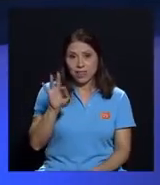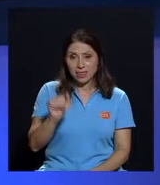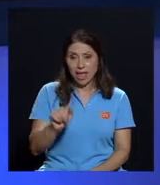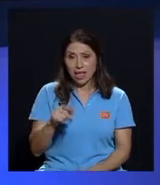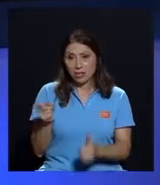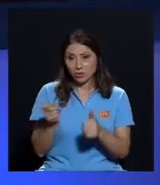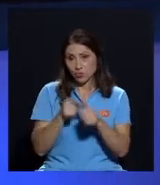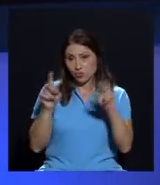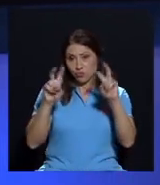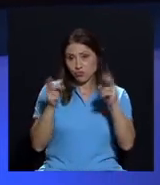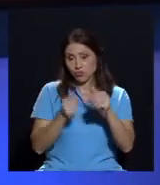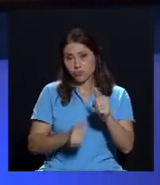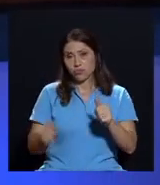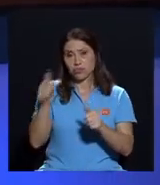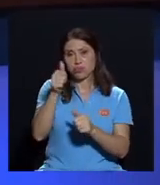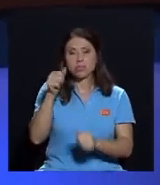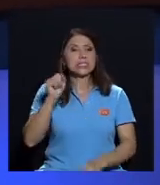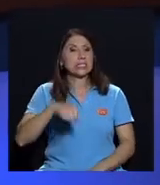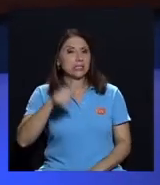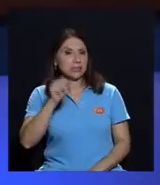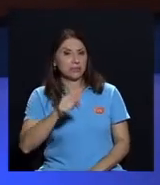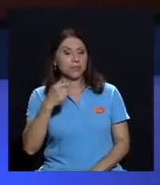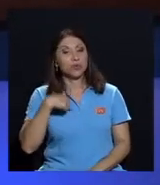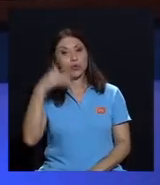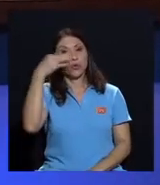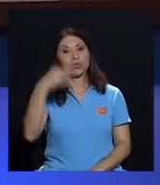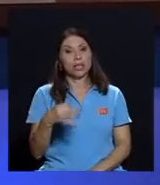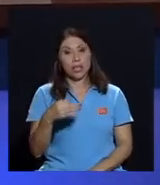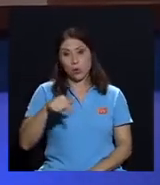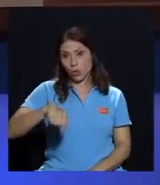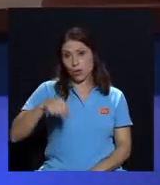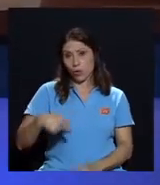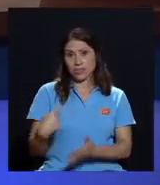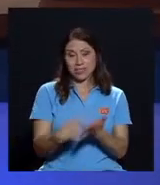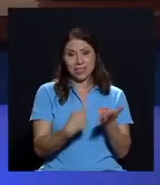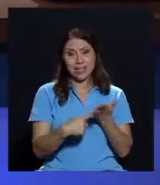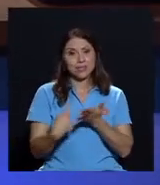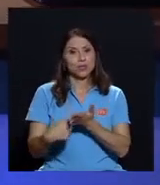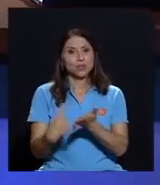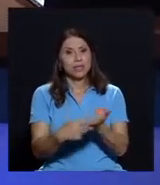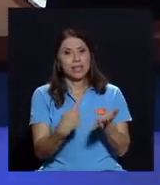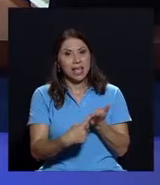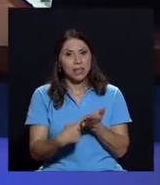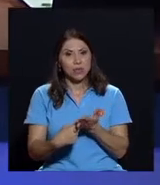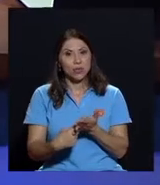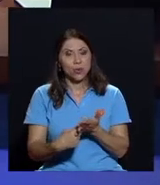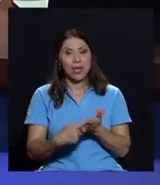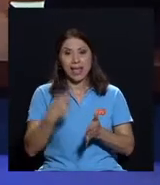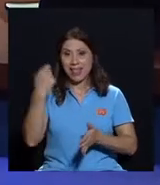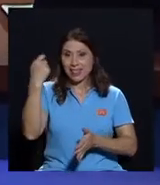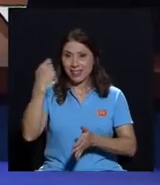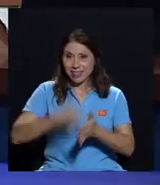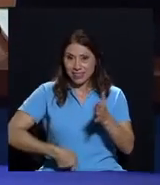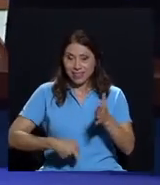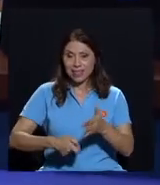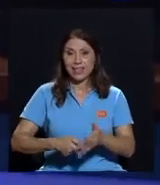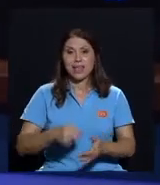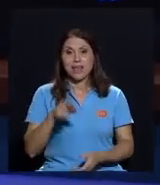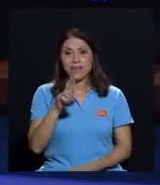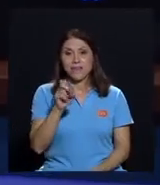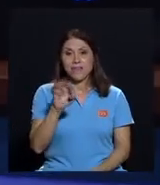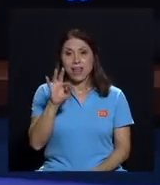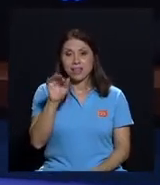dif considero que lo que hoy se está discutiendo es un avance el que es el el tema de las rentas en tema de capitales pero